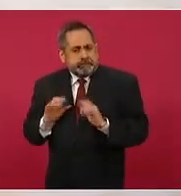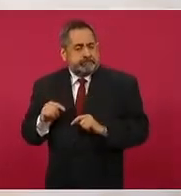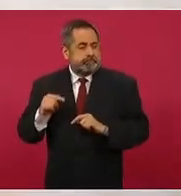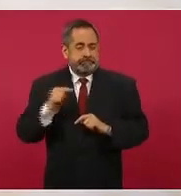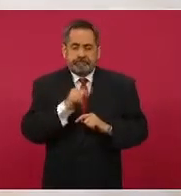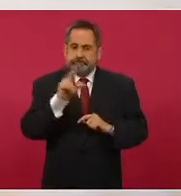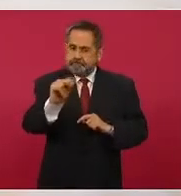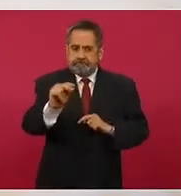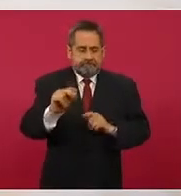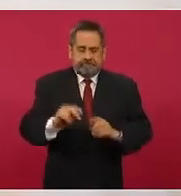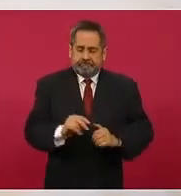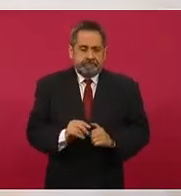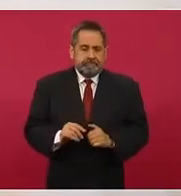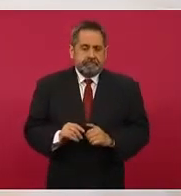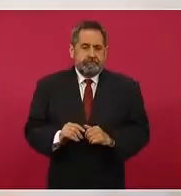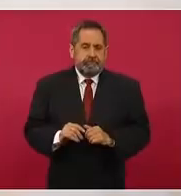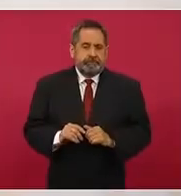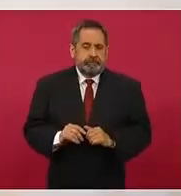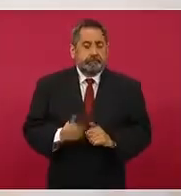y